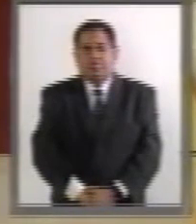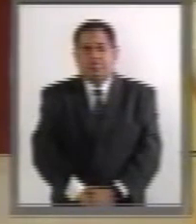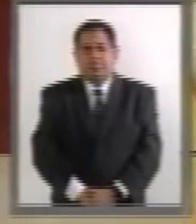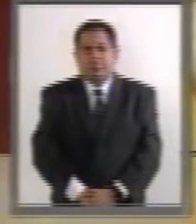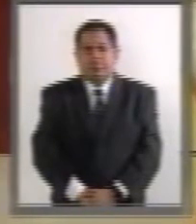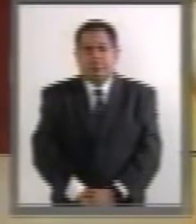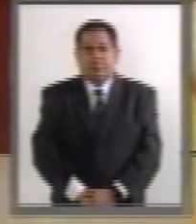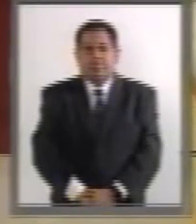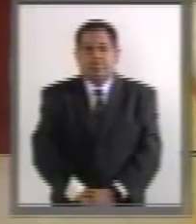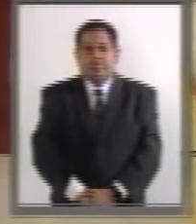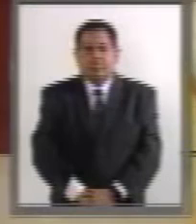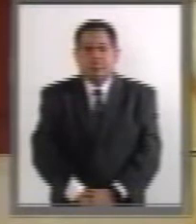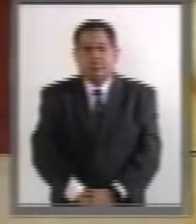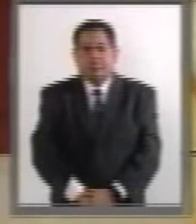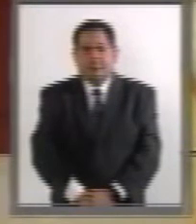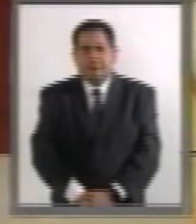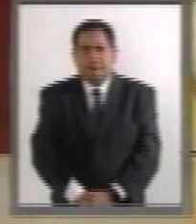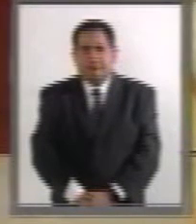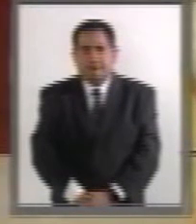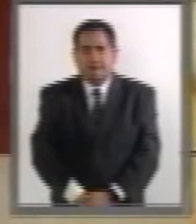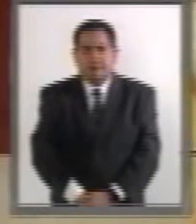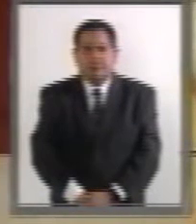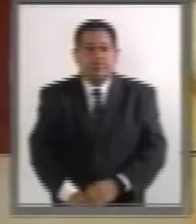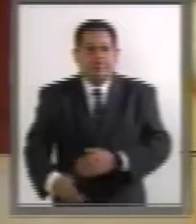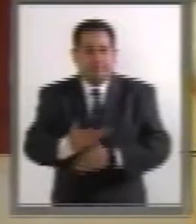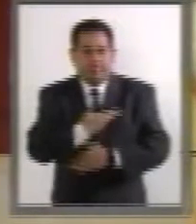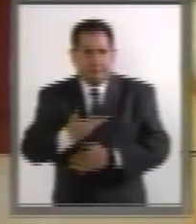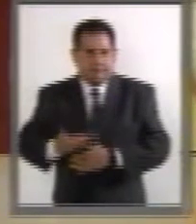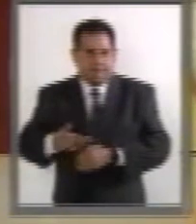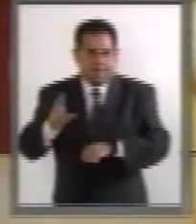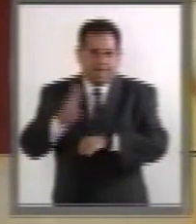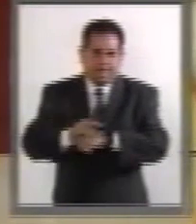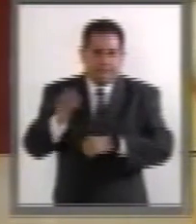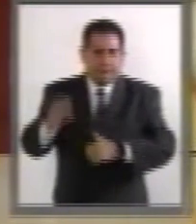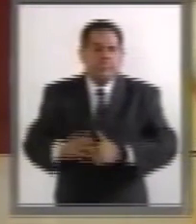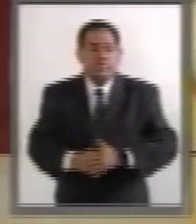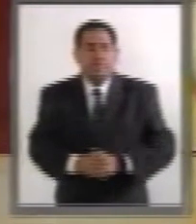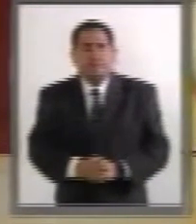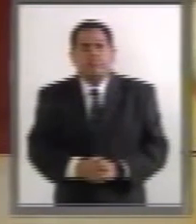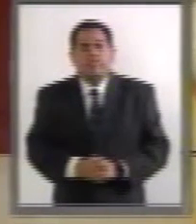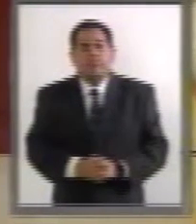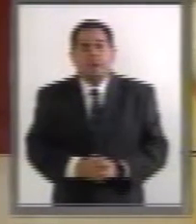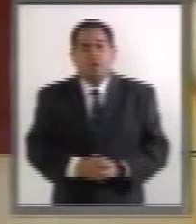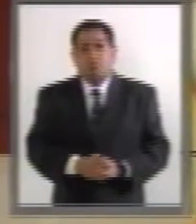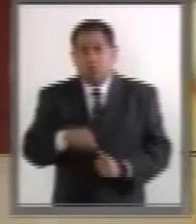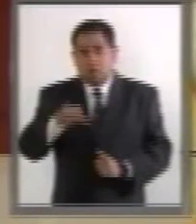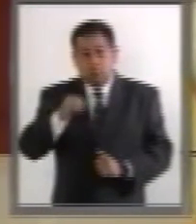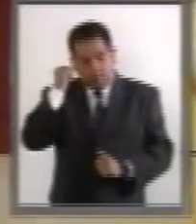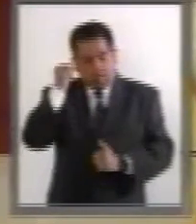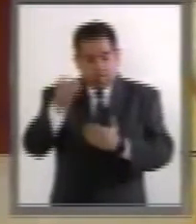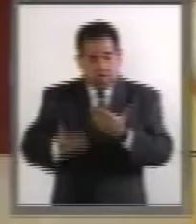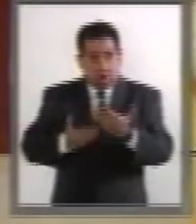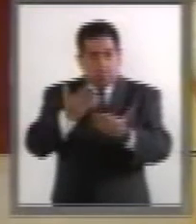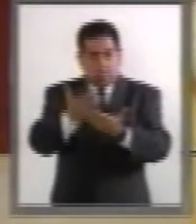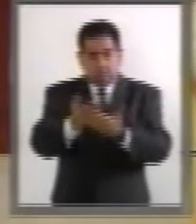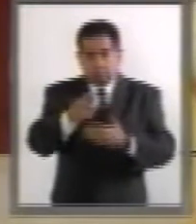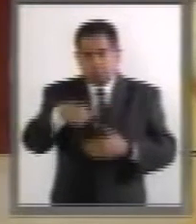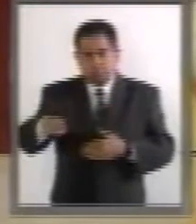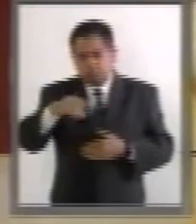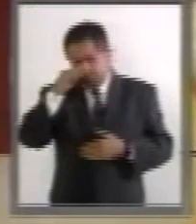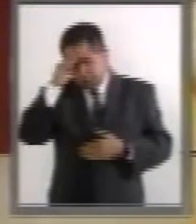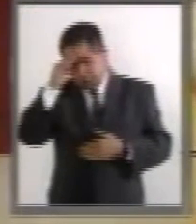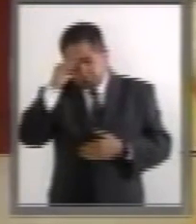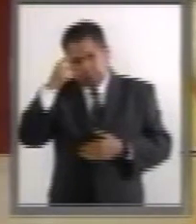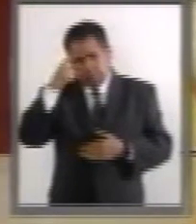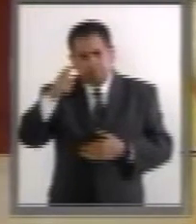Con su venia, Presidenta, señoras y señores. Bueno, la iniciativa que hoy pongo a consideración de ustedes